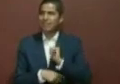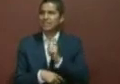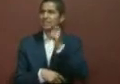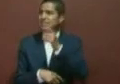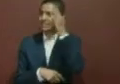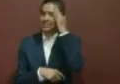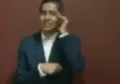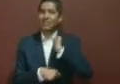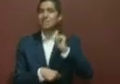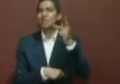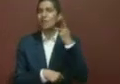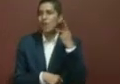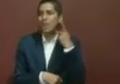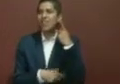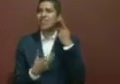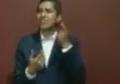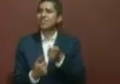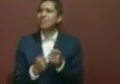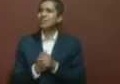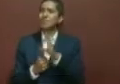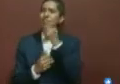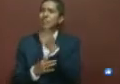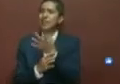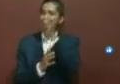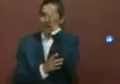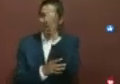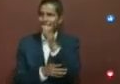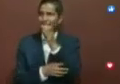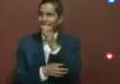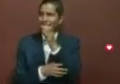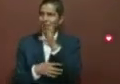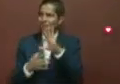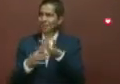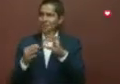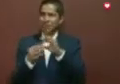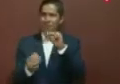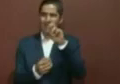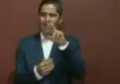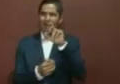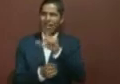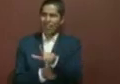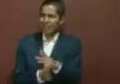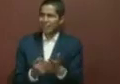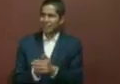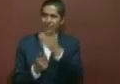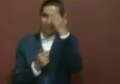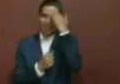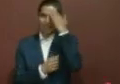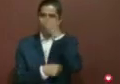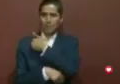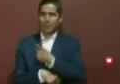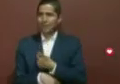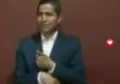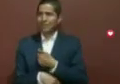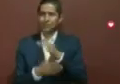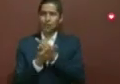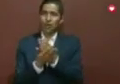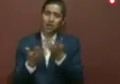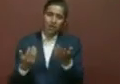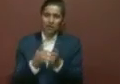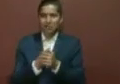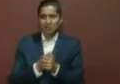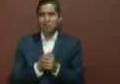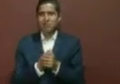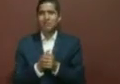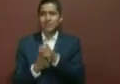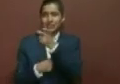líder político, pero bueno. Dijera el ingeniero Carlos, explíqueme qué es eso de moral. Bueno, el presidente es el líder de Morena, ¿no?